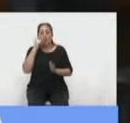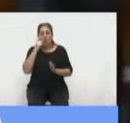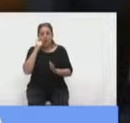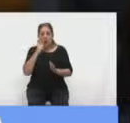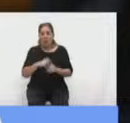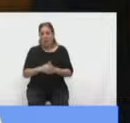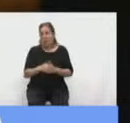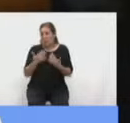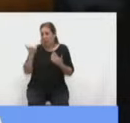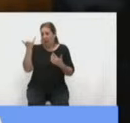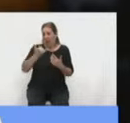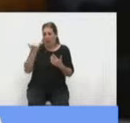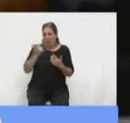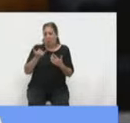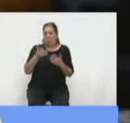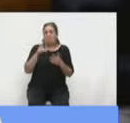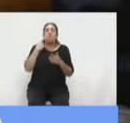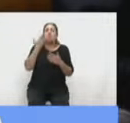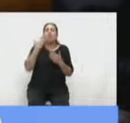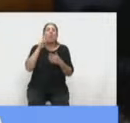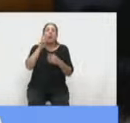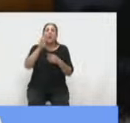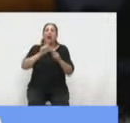él anunció medidas que son,